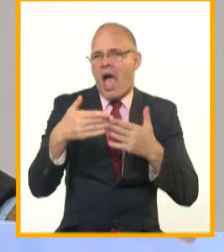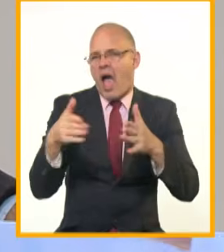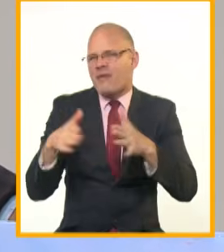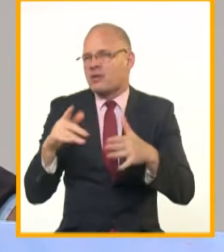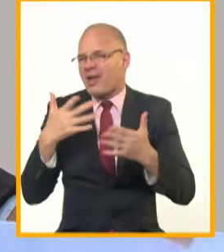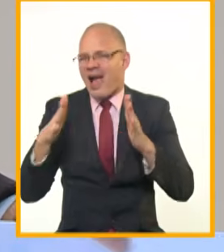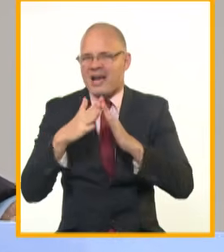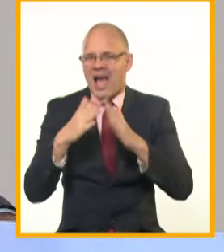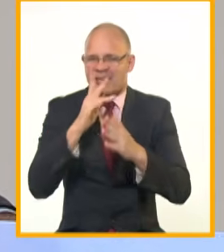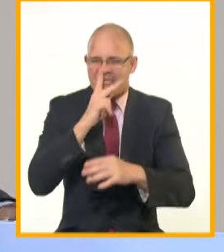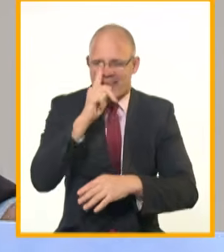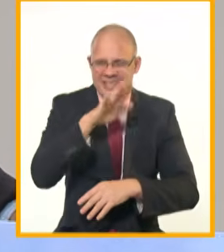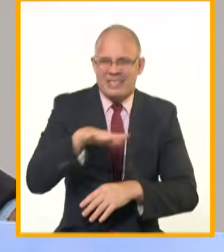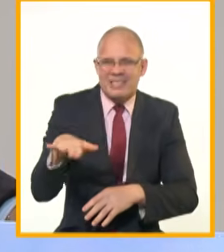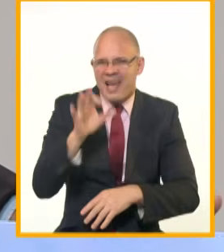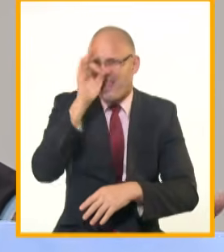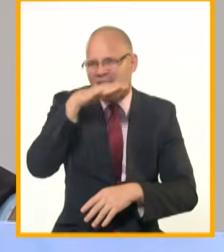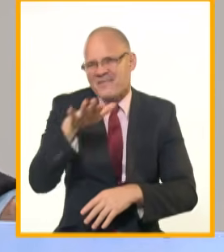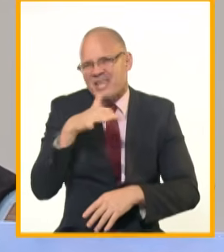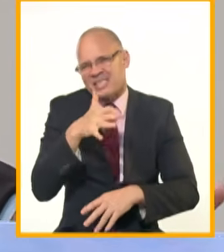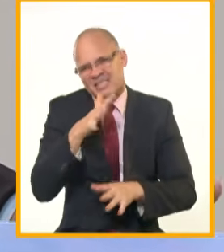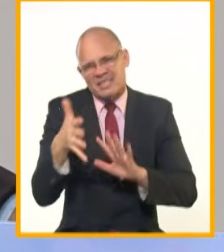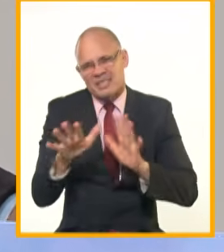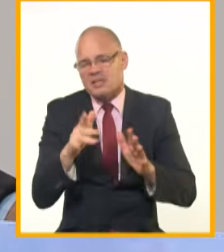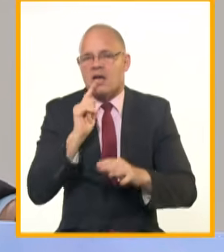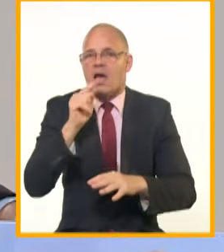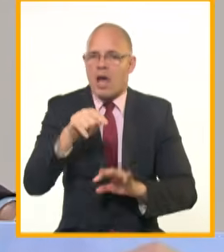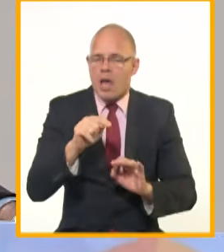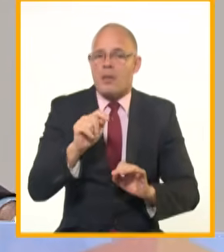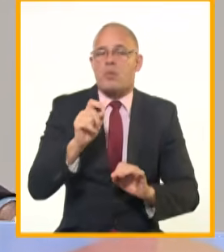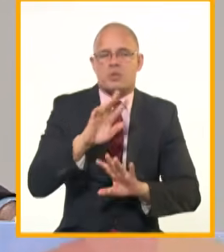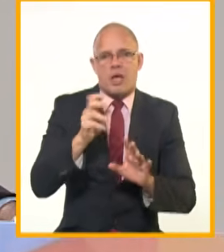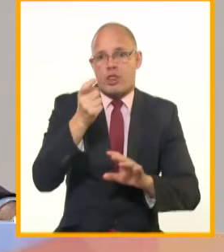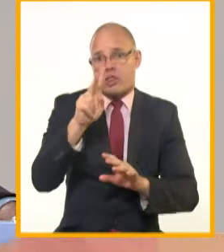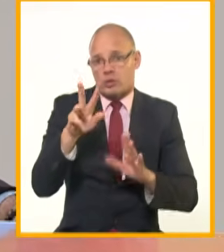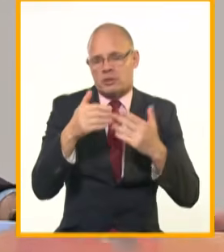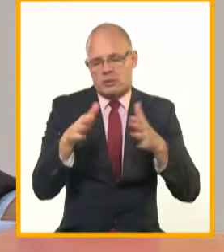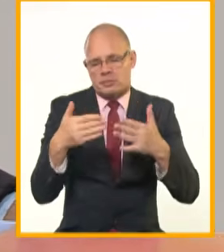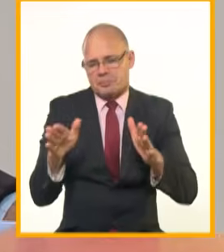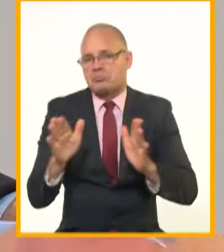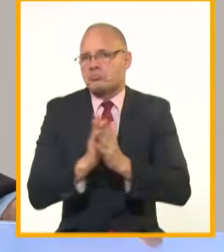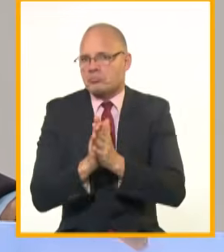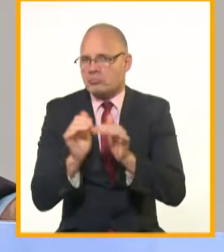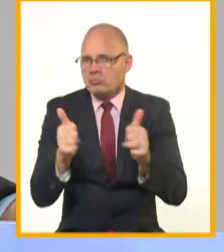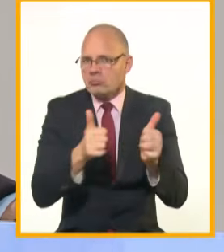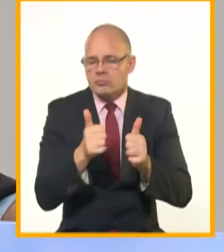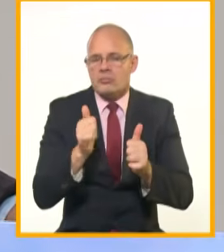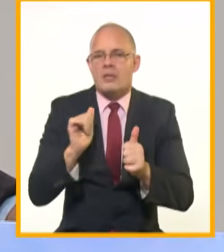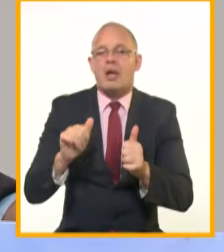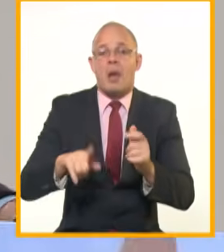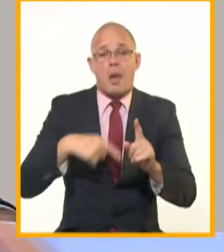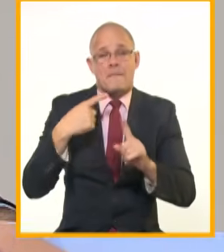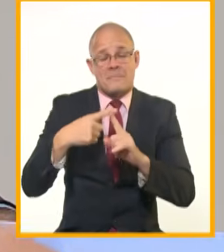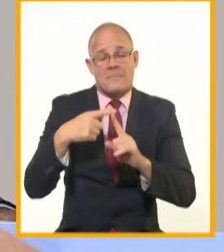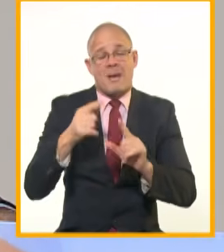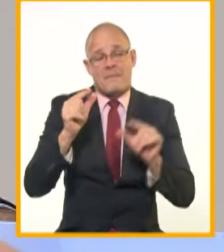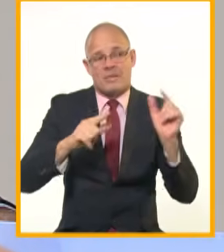2 casitas infantiles, una en el Cangre que era histórica y otra más, y hemos logrado ya que haya conciencia de la